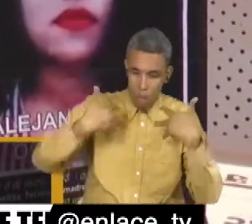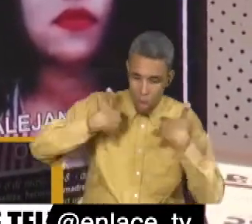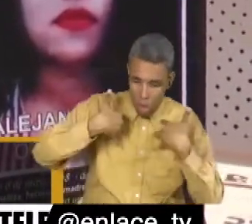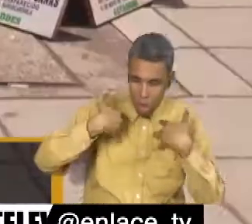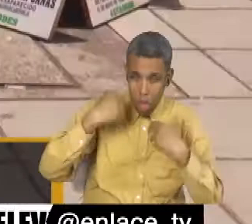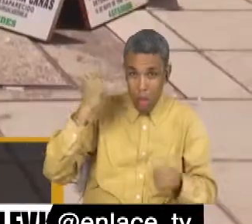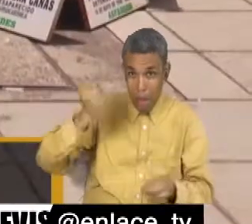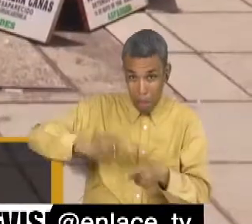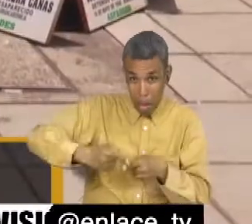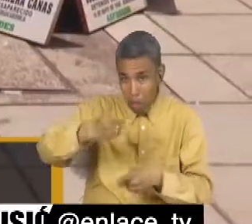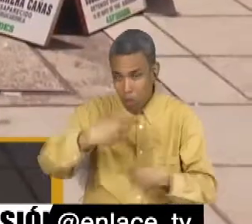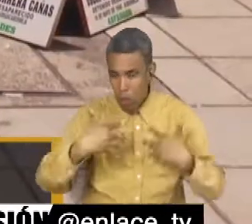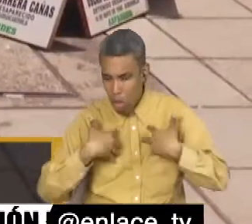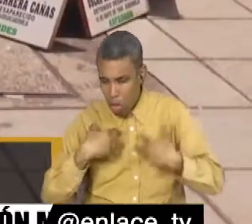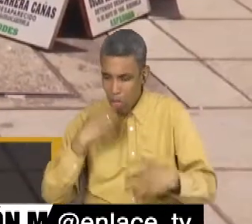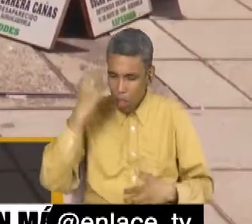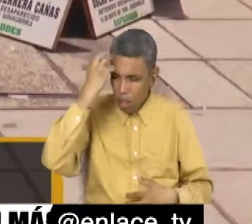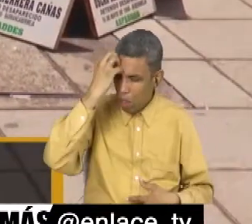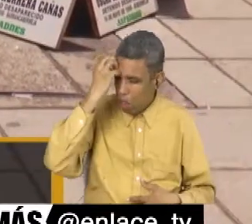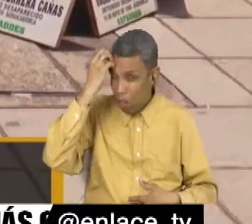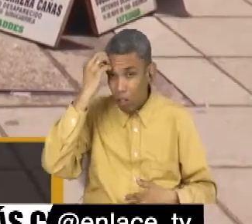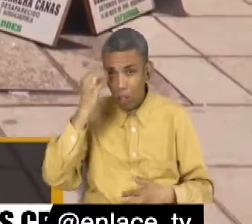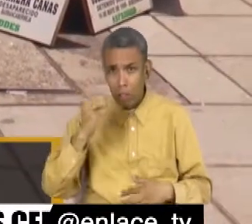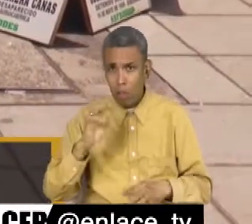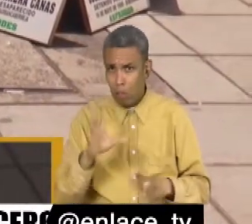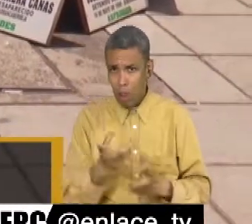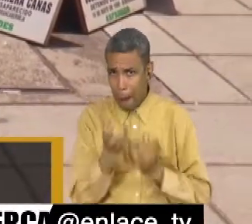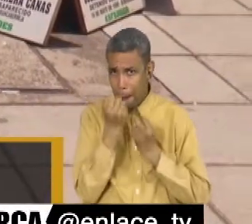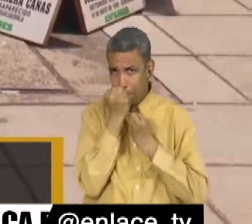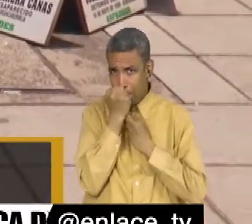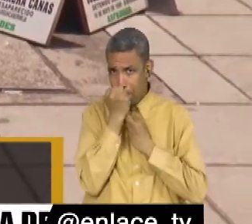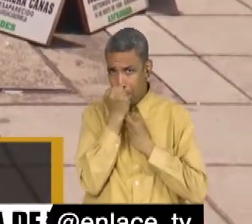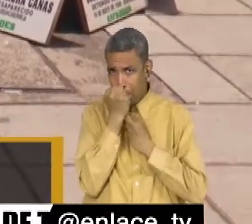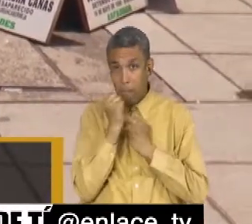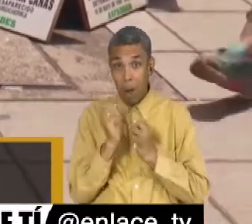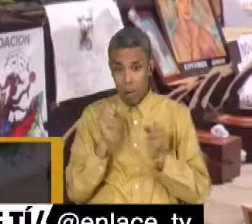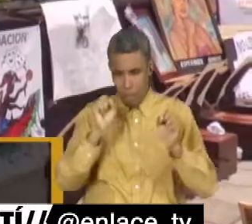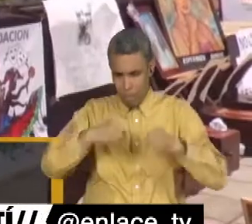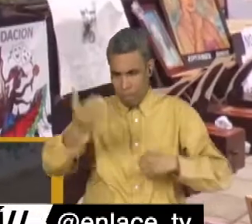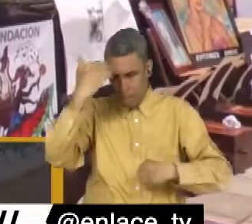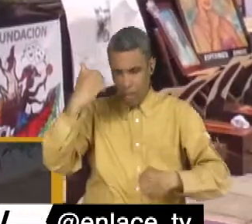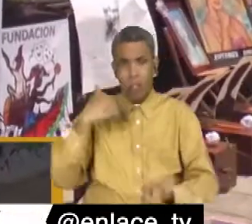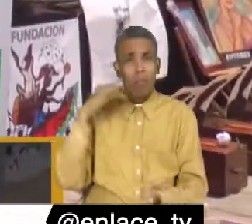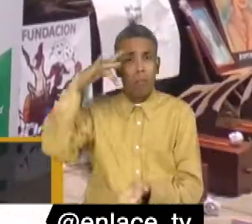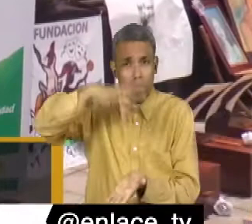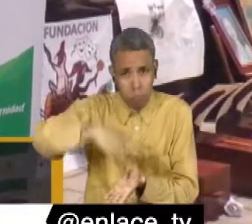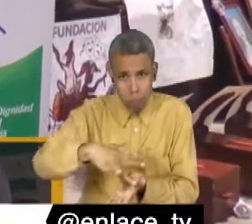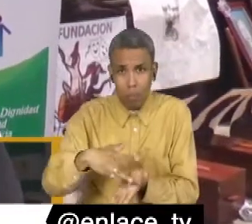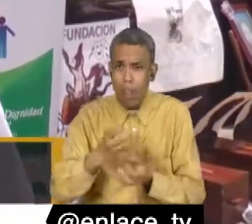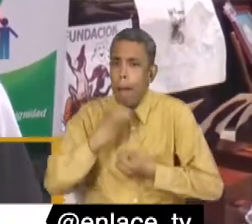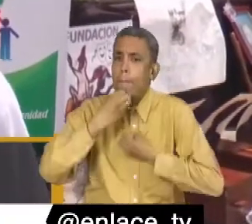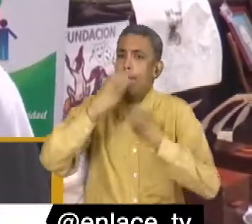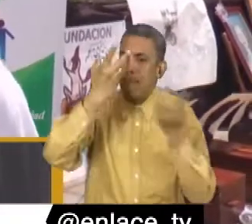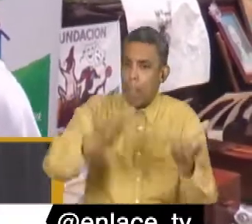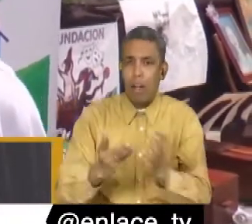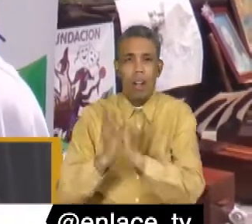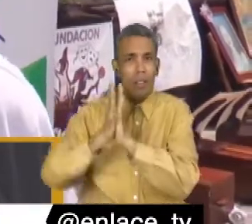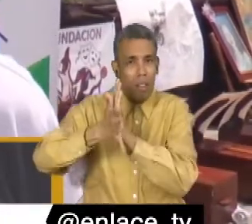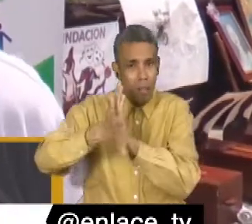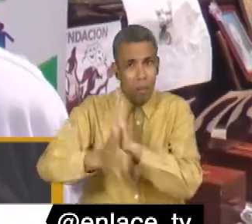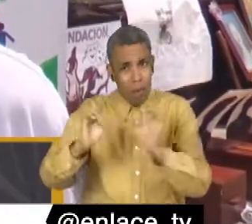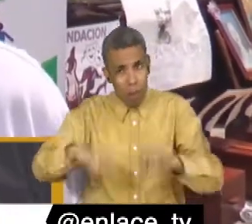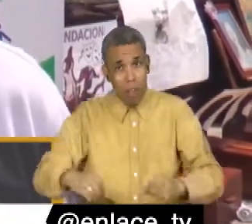que por algo que el motivo nunca se han visibilizado, y entonces estos son los espacios para llegar